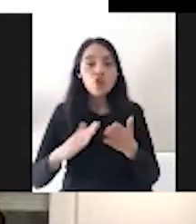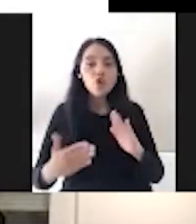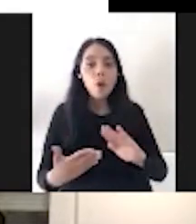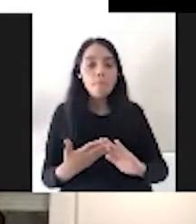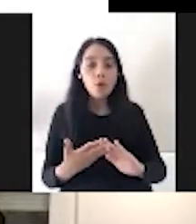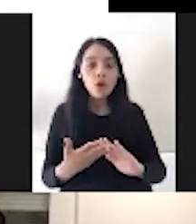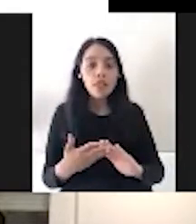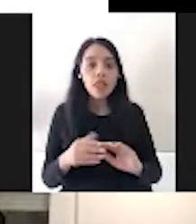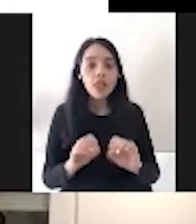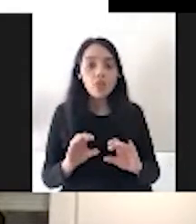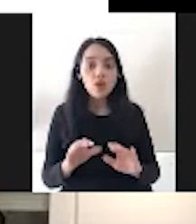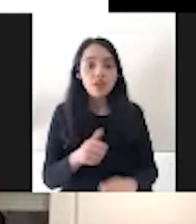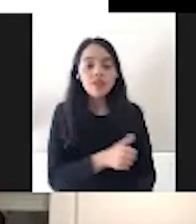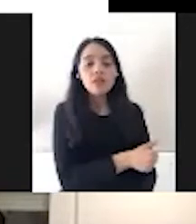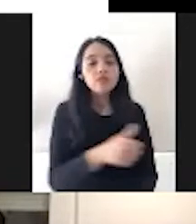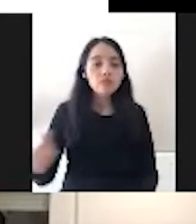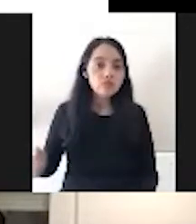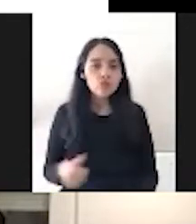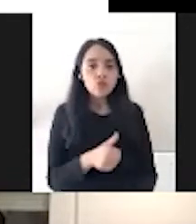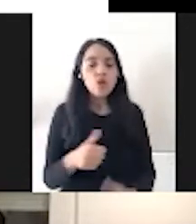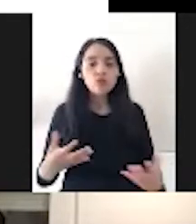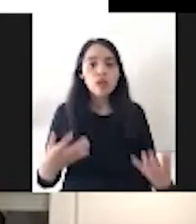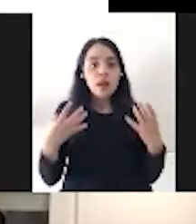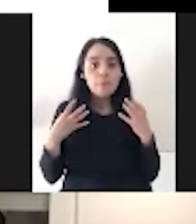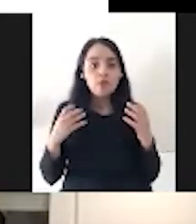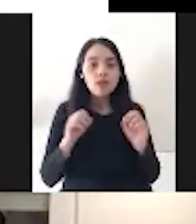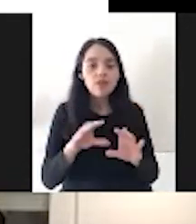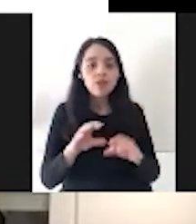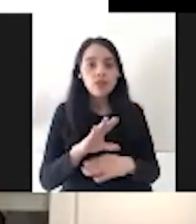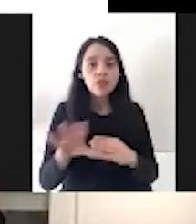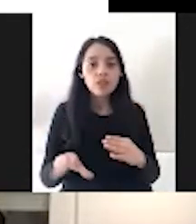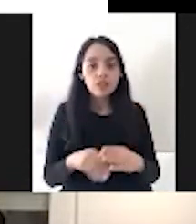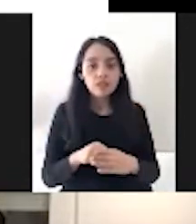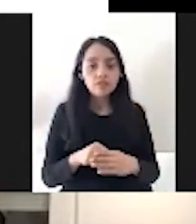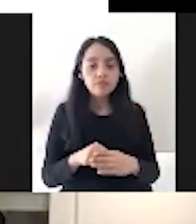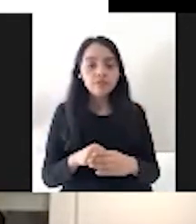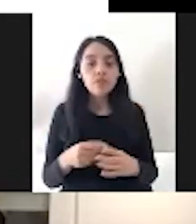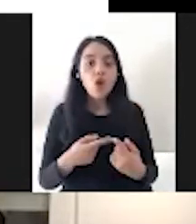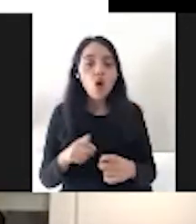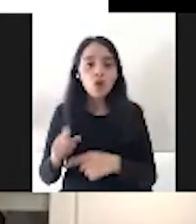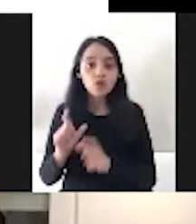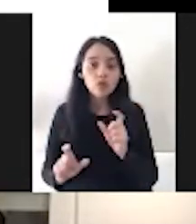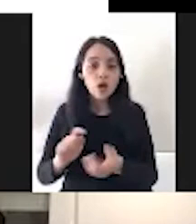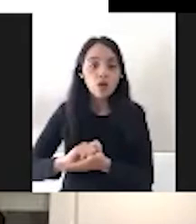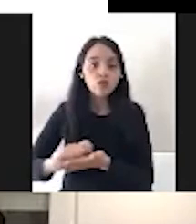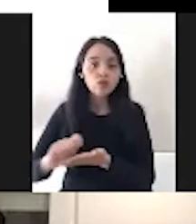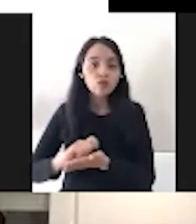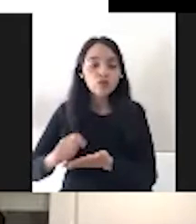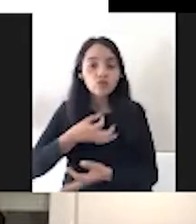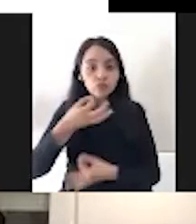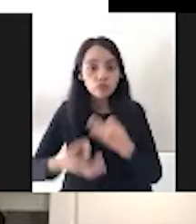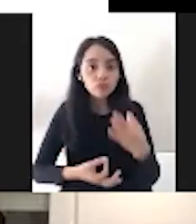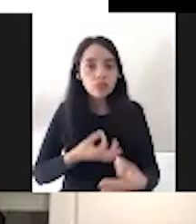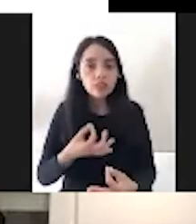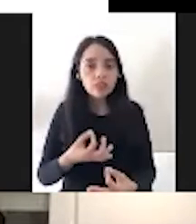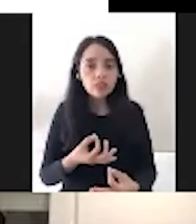todos responsables de la educación inclusiva. Echeita e Incon hablan sobre